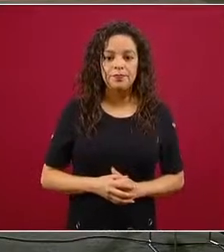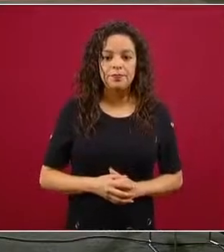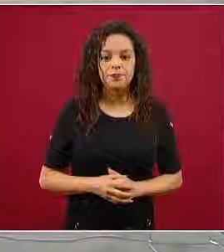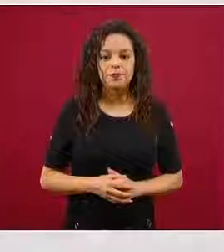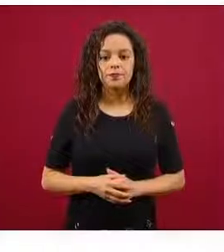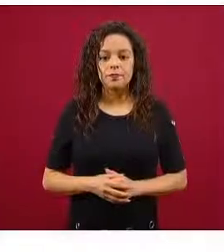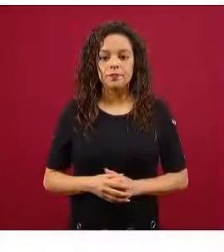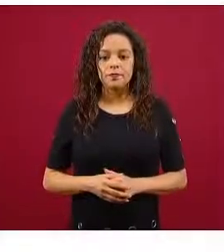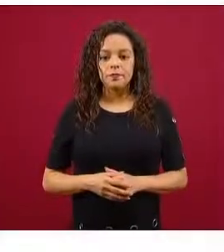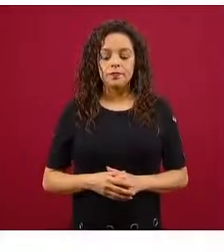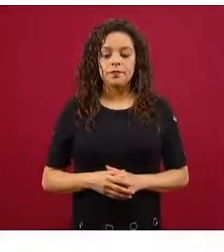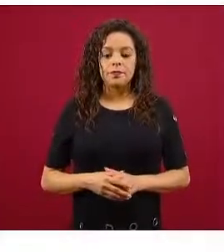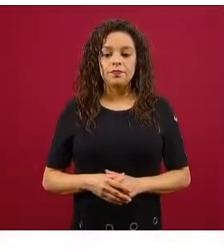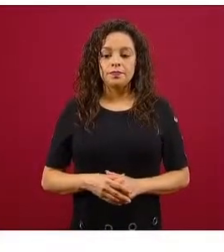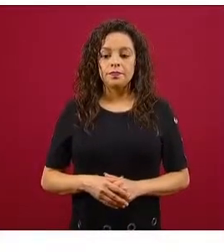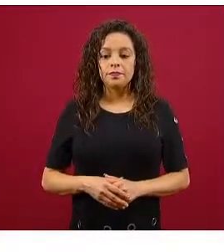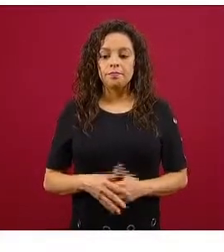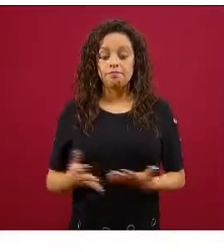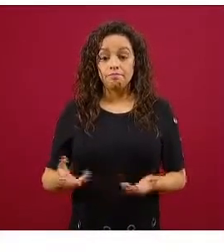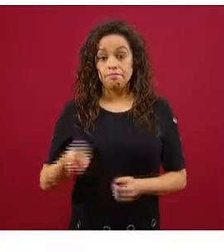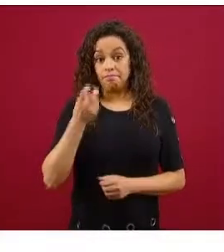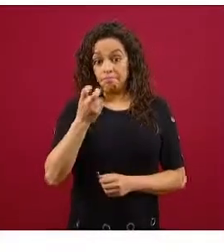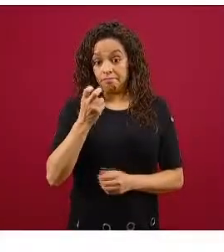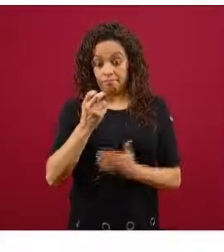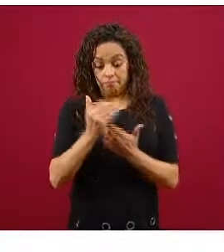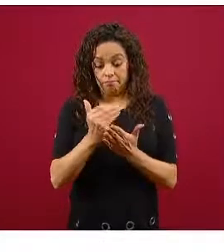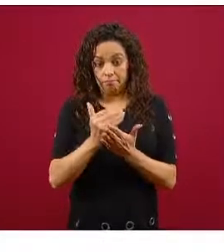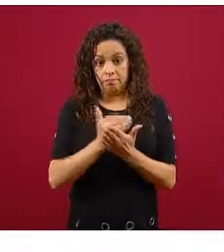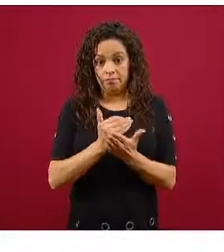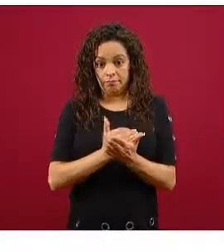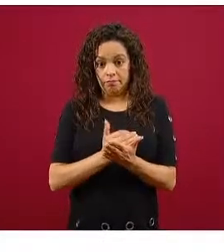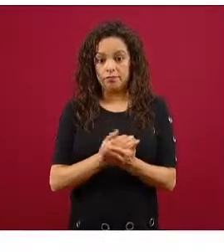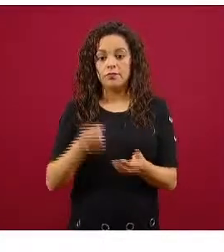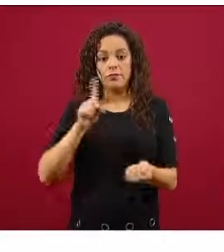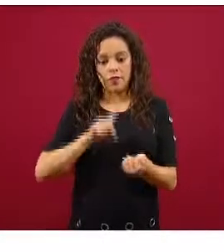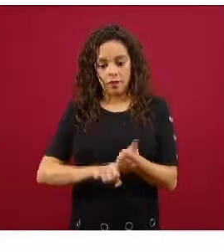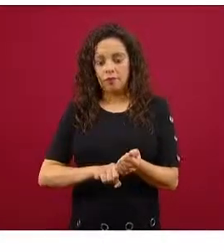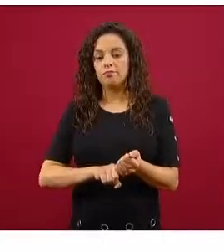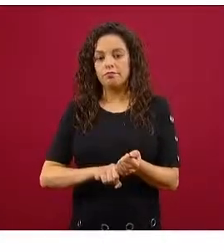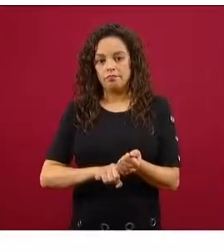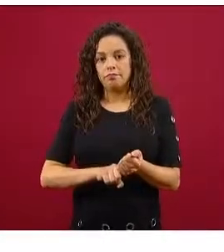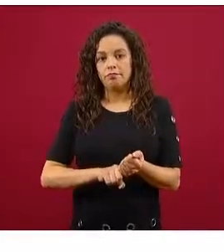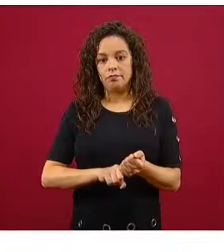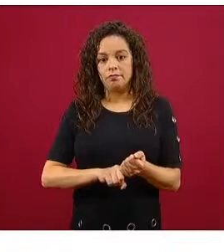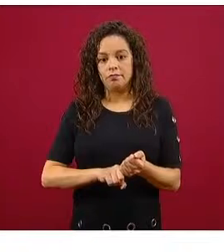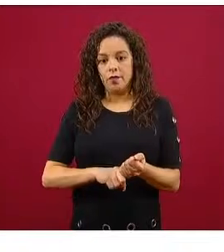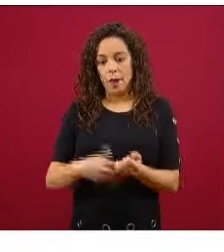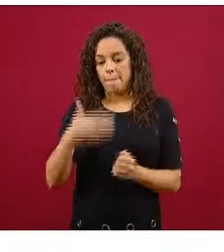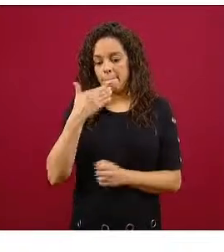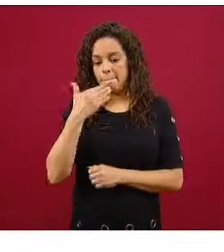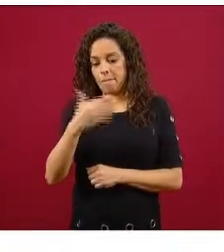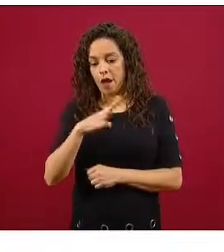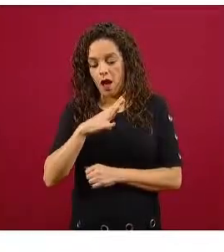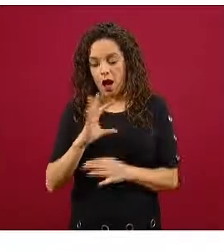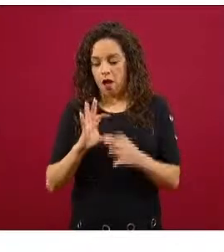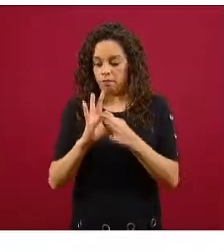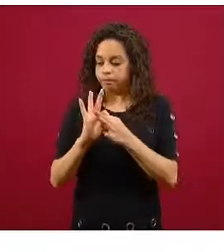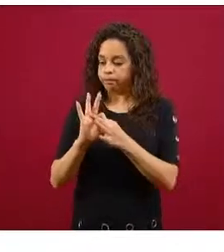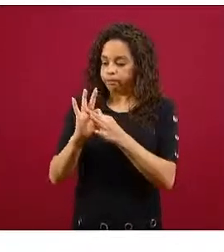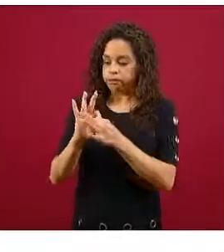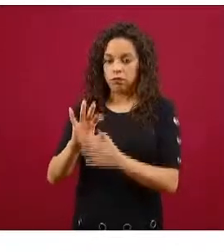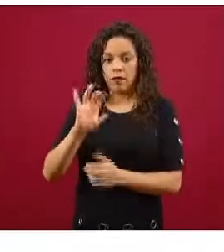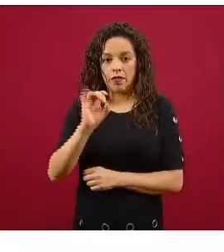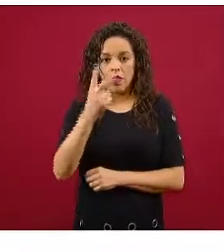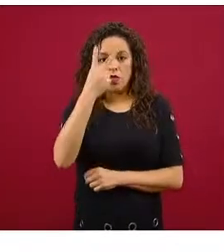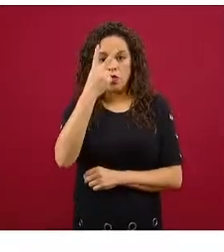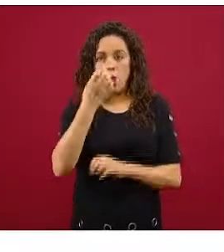Así que este lineamiento realmente es el eje que nos vincula con las 32 entidades federativas, en donde